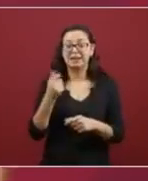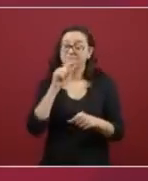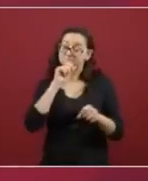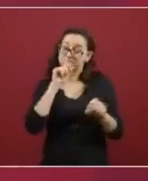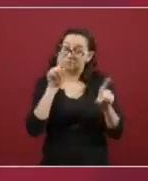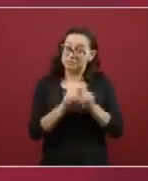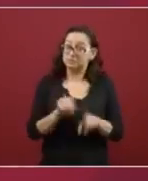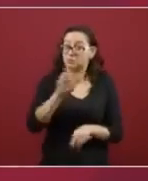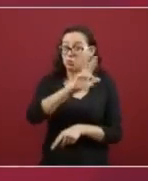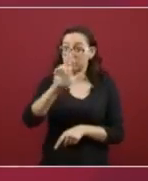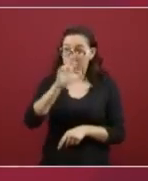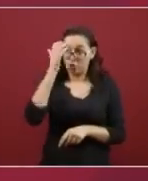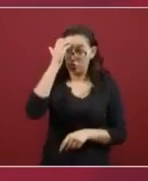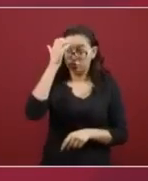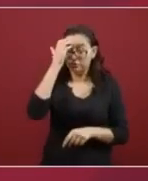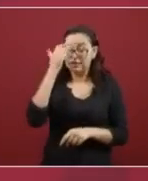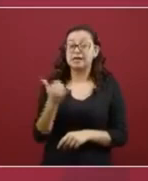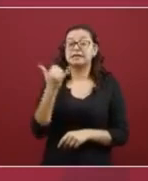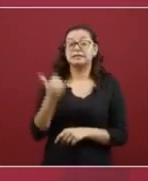impulsarla.